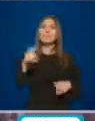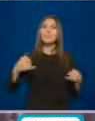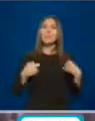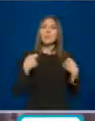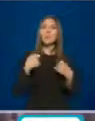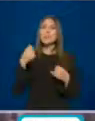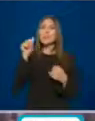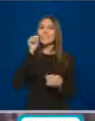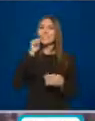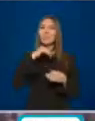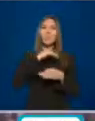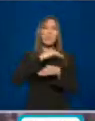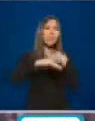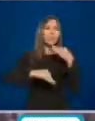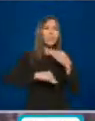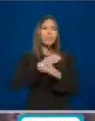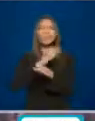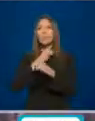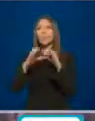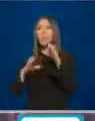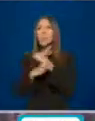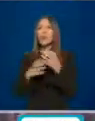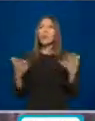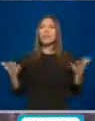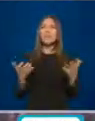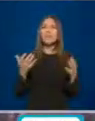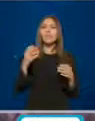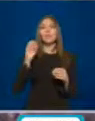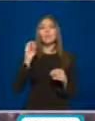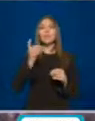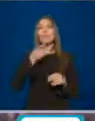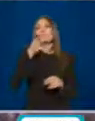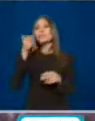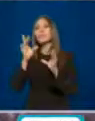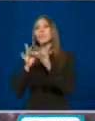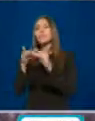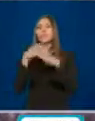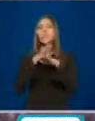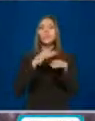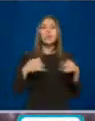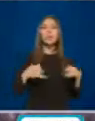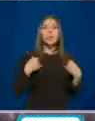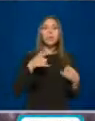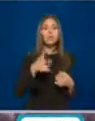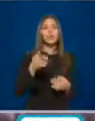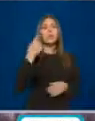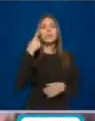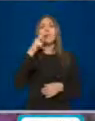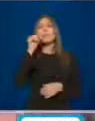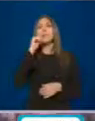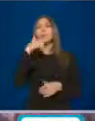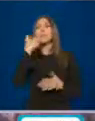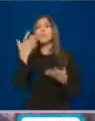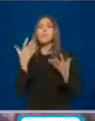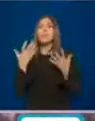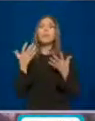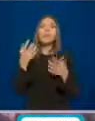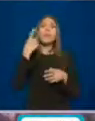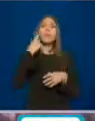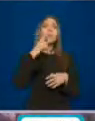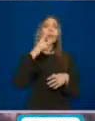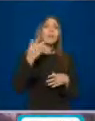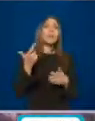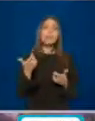Todo lo que decimos últimamente de los jóvenes, ¿no? Que solo aspiran a tener dinero para hacerse de bienes, a